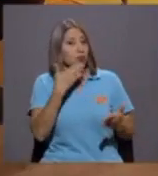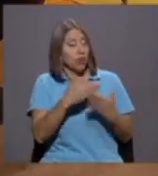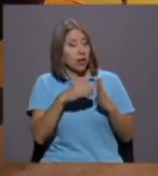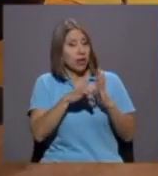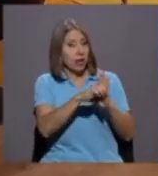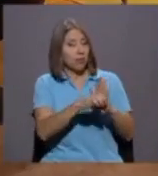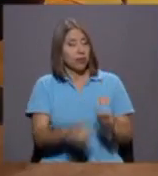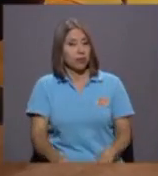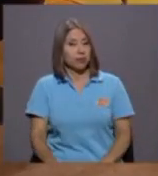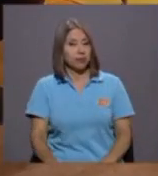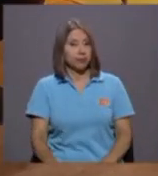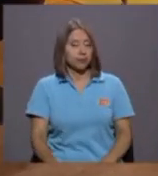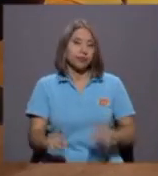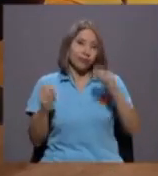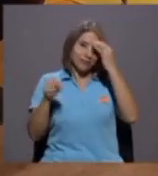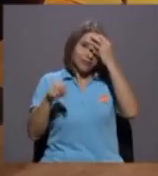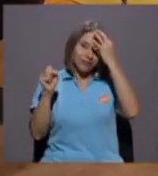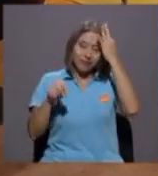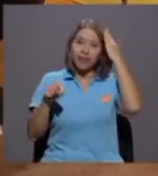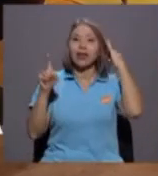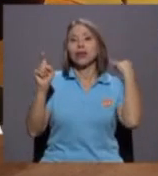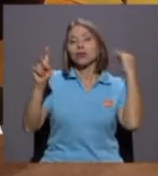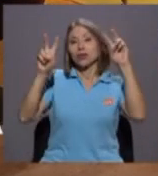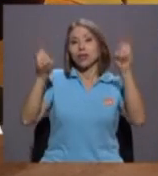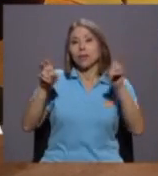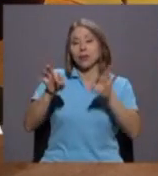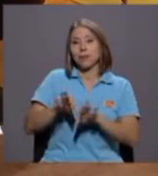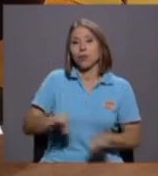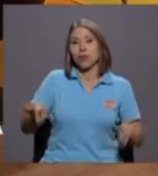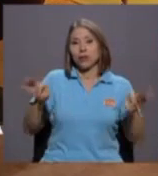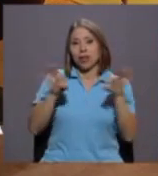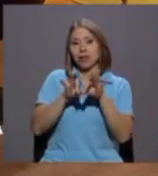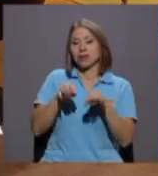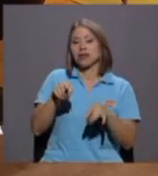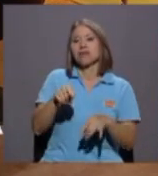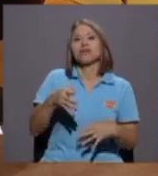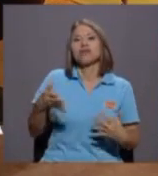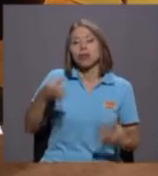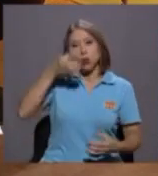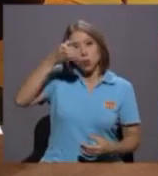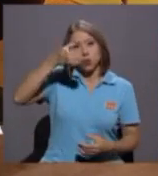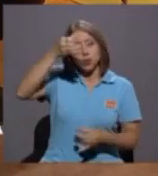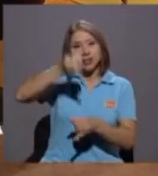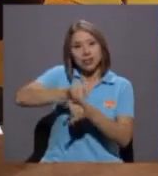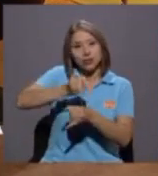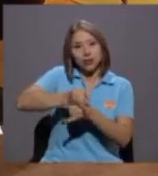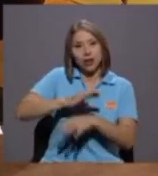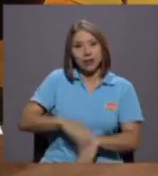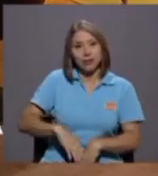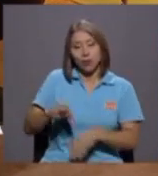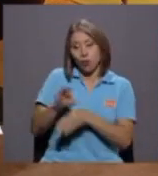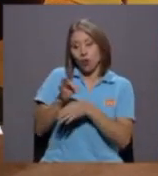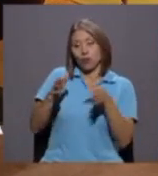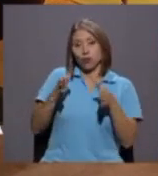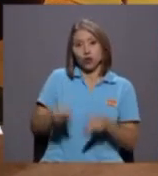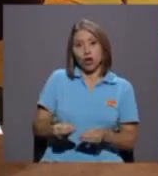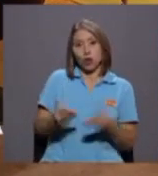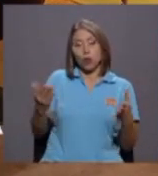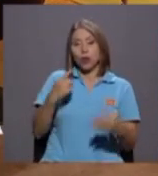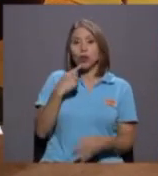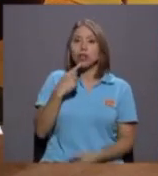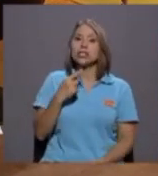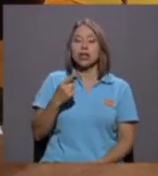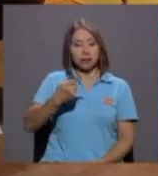un tema también importante que es el de la cultura institucional. Cuando el funcionario público dice, nosotros